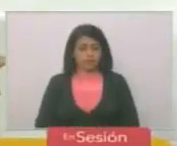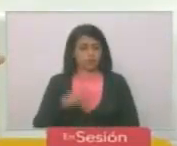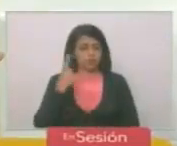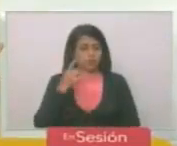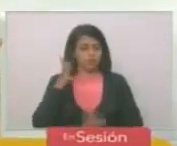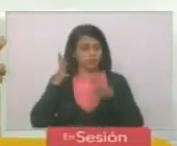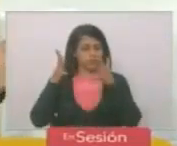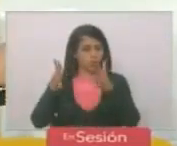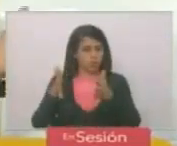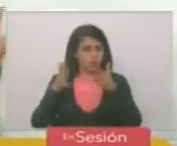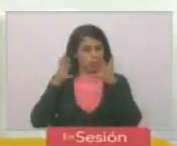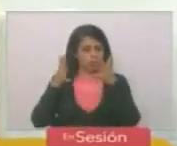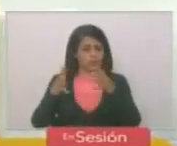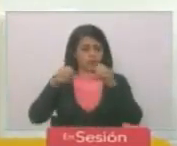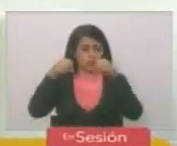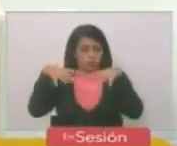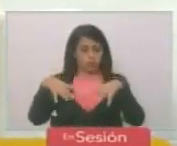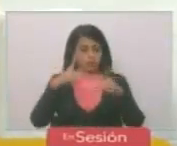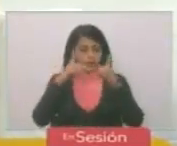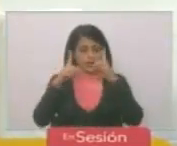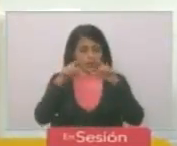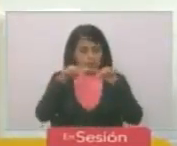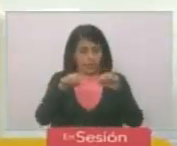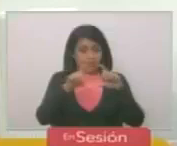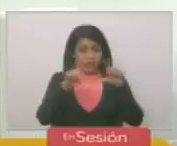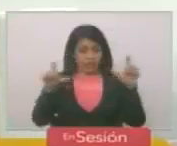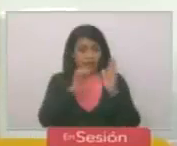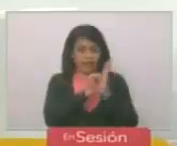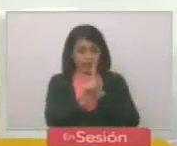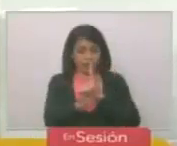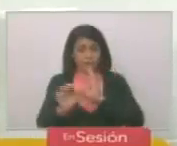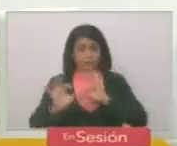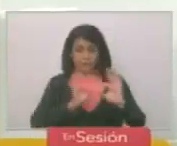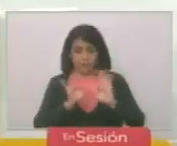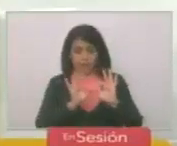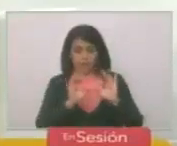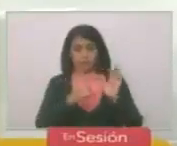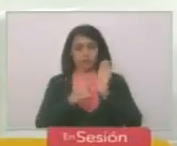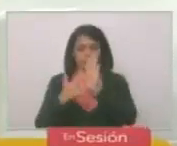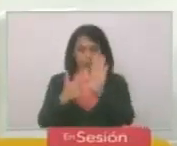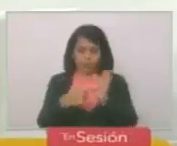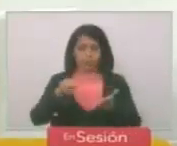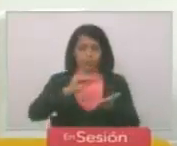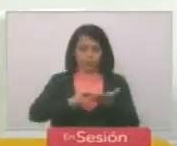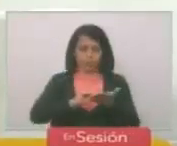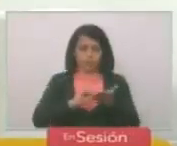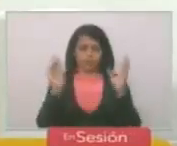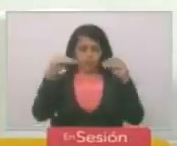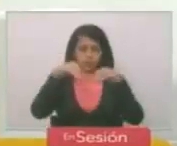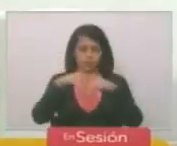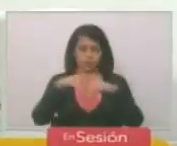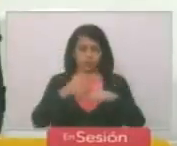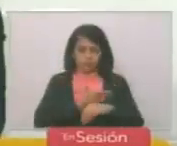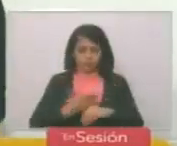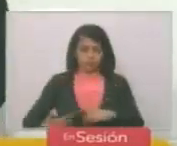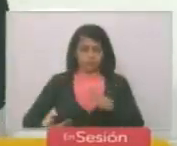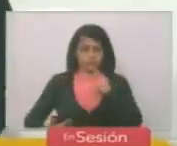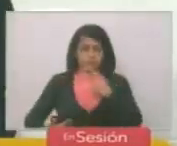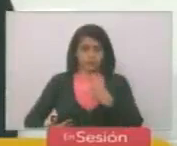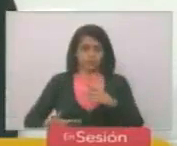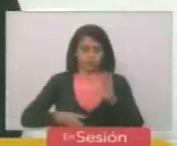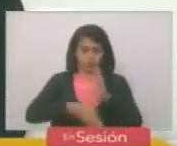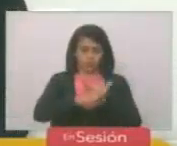que se suspenda la discusión de este artículo, preparamos la redacción y la presentamos de consenso, presidente. Yo me